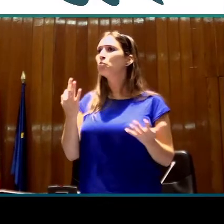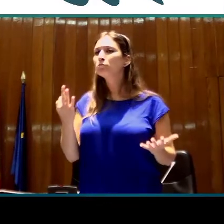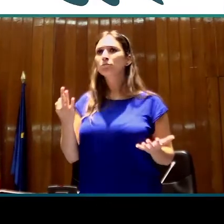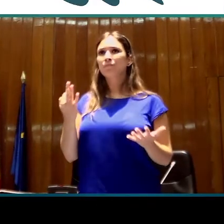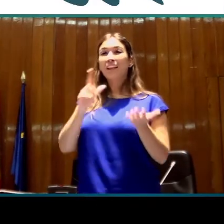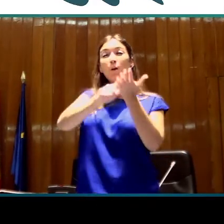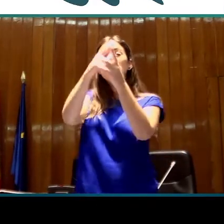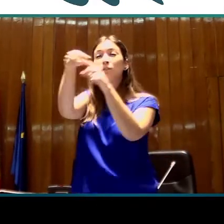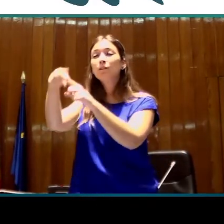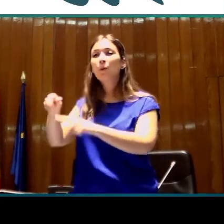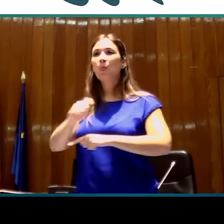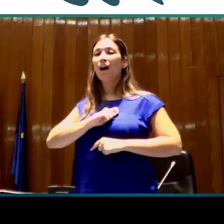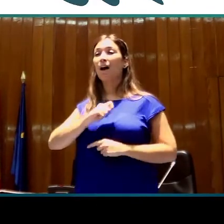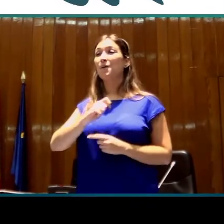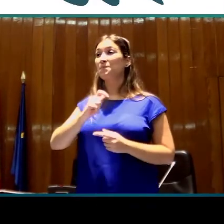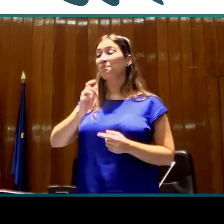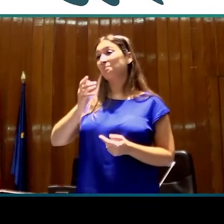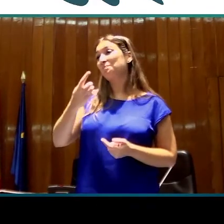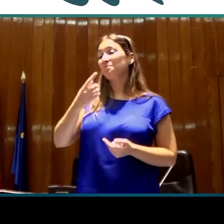poder, como decía